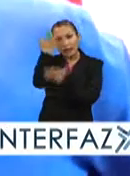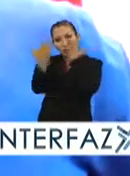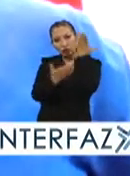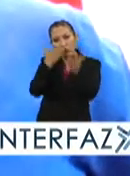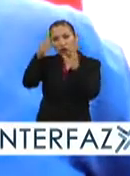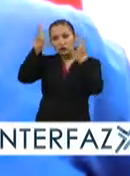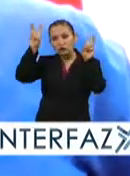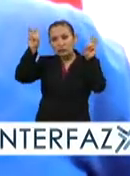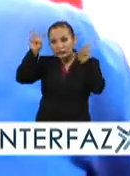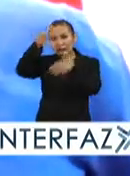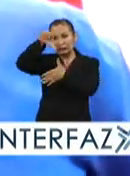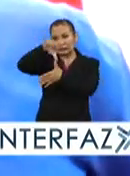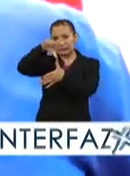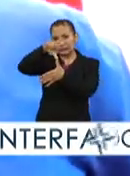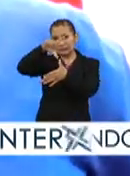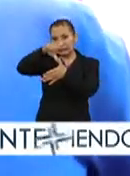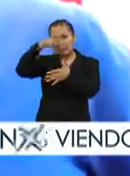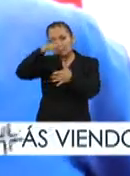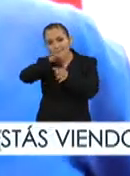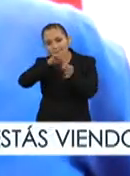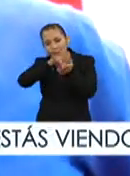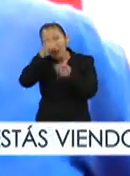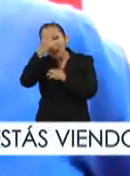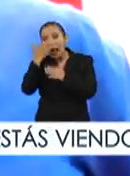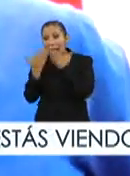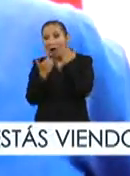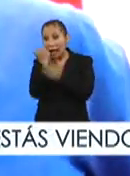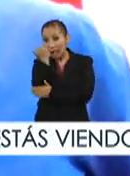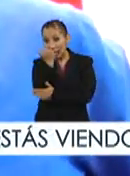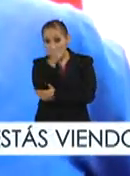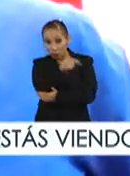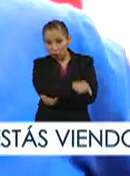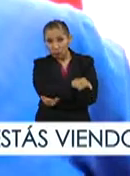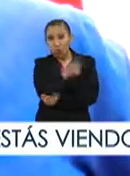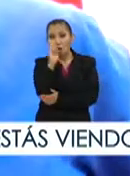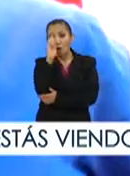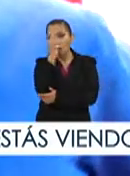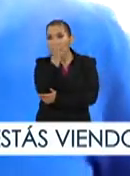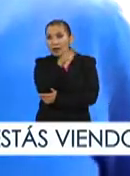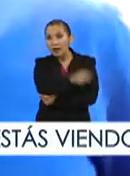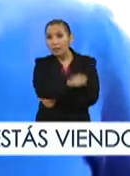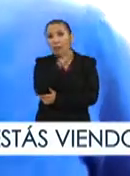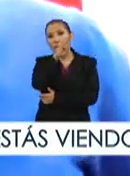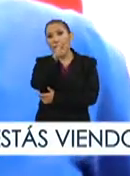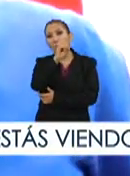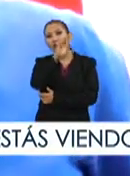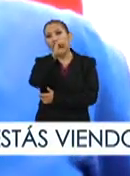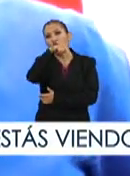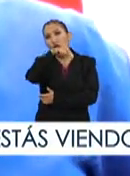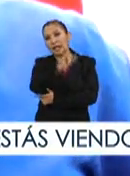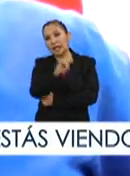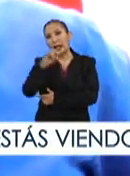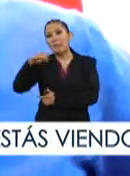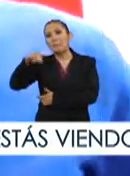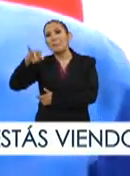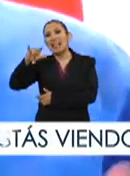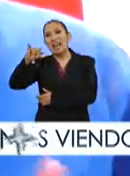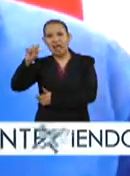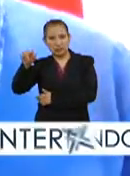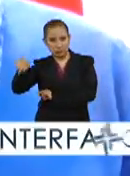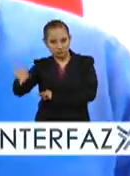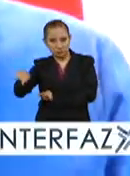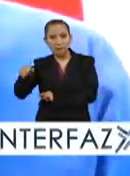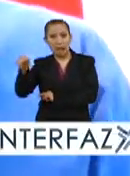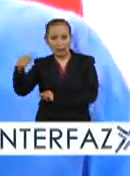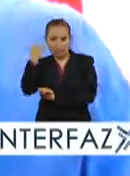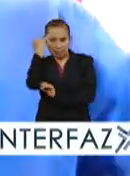estudios sobre América Latina para estudiantes de la Universidad Bocconi en Milán.